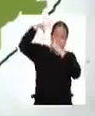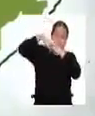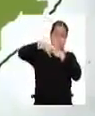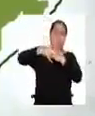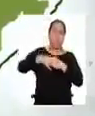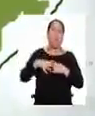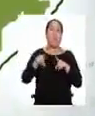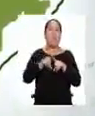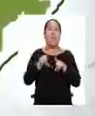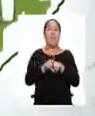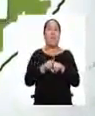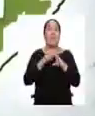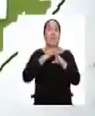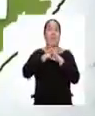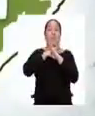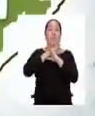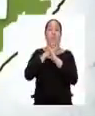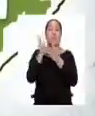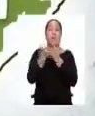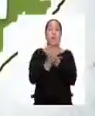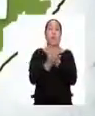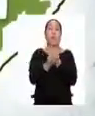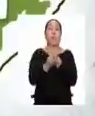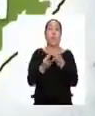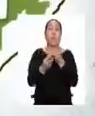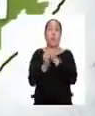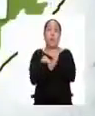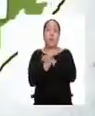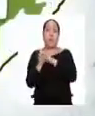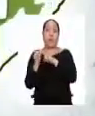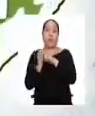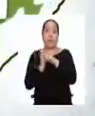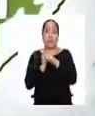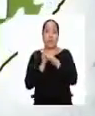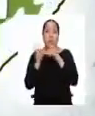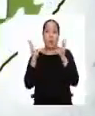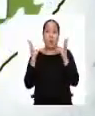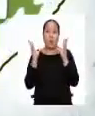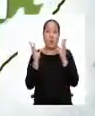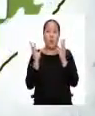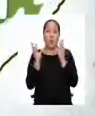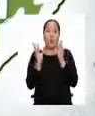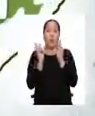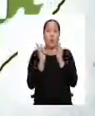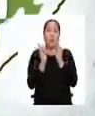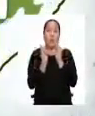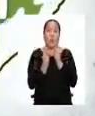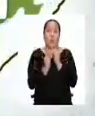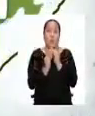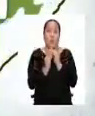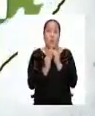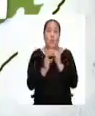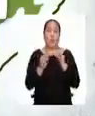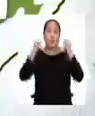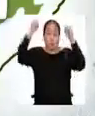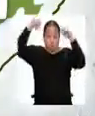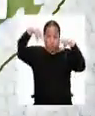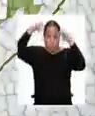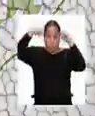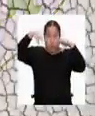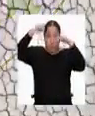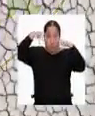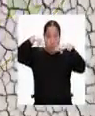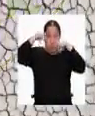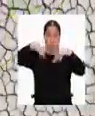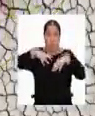también frenó la desaparición de la isla Majuli, que iba disminuyendo debido a la erosión producida por las lluvias,